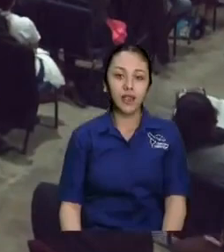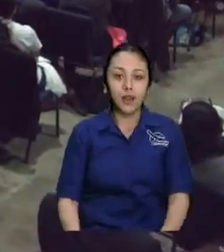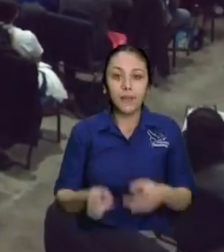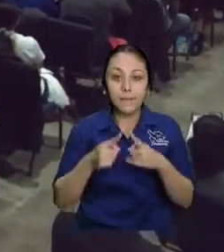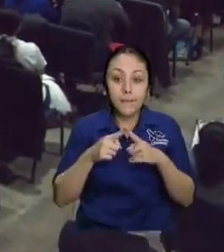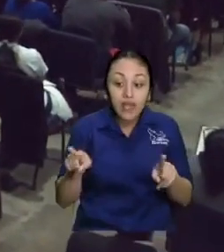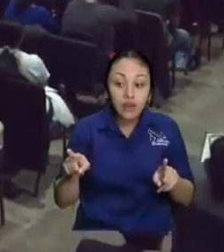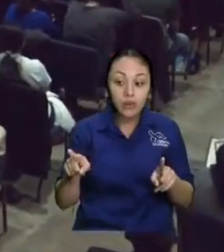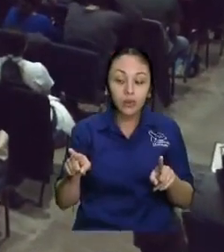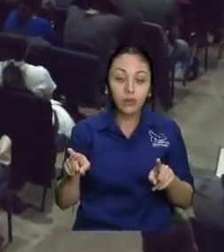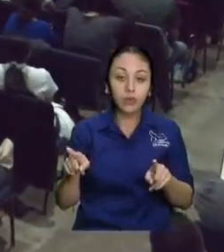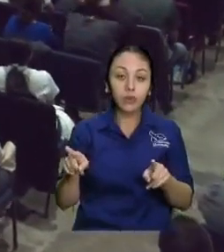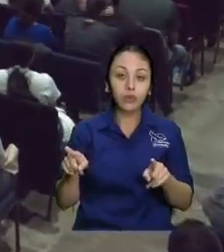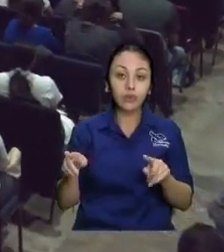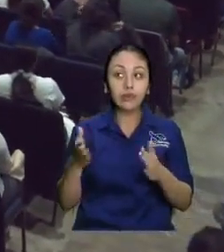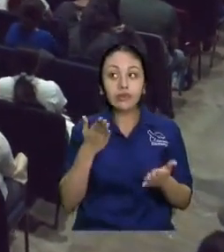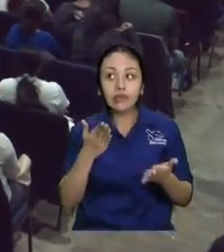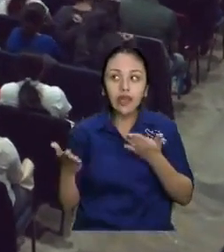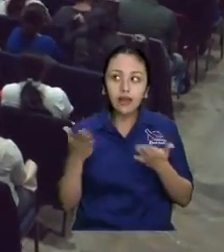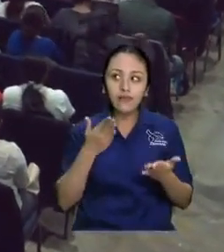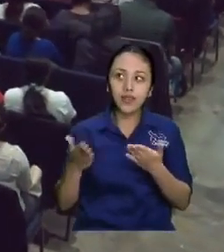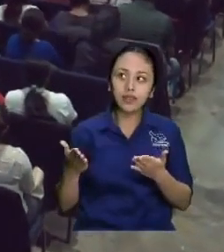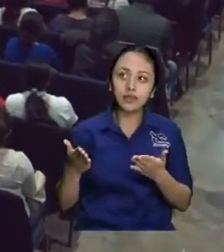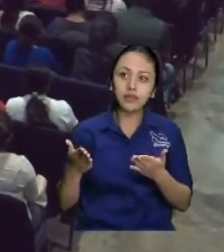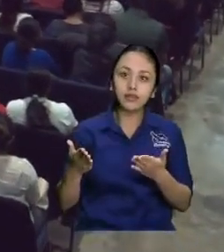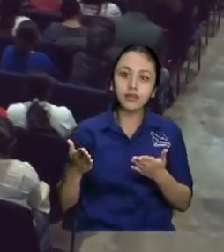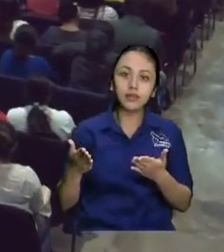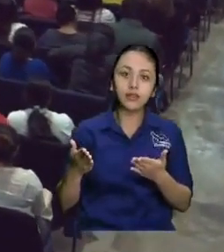Pero puede ser que en ese momento